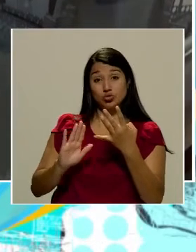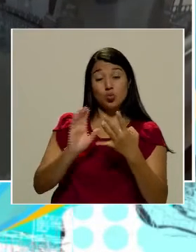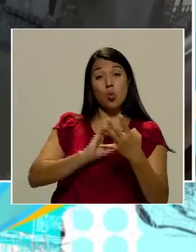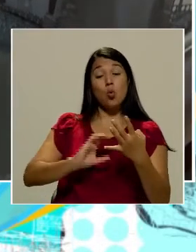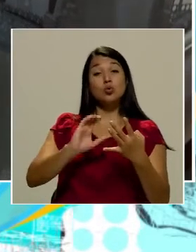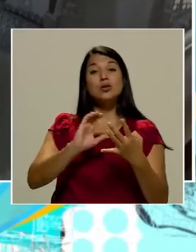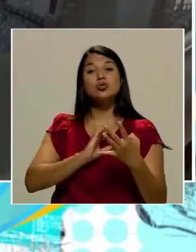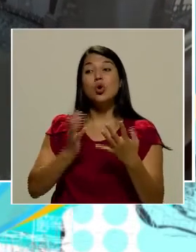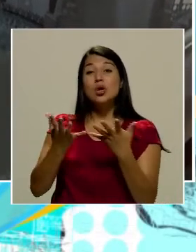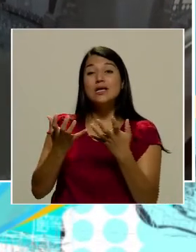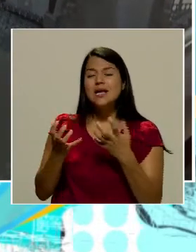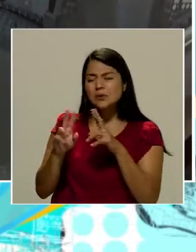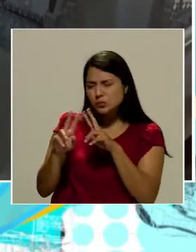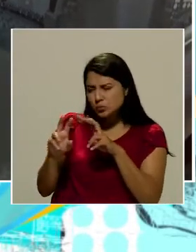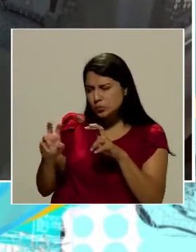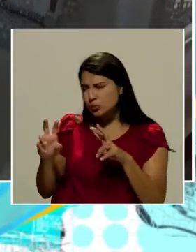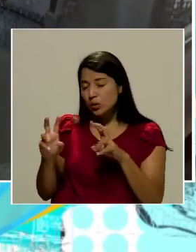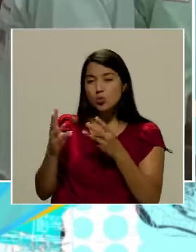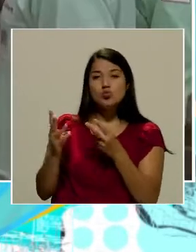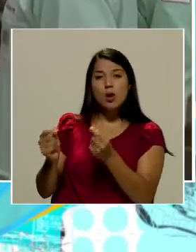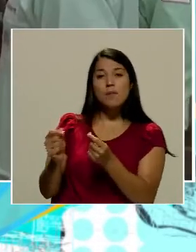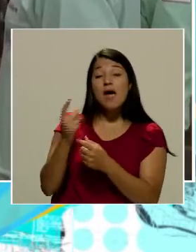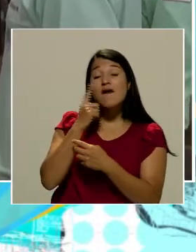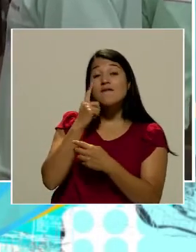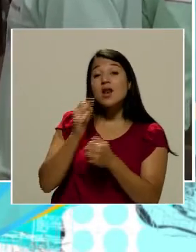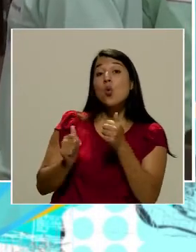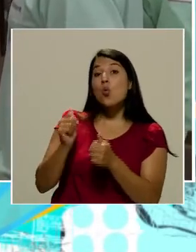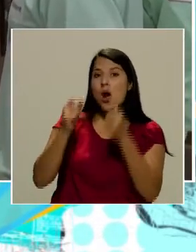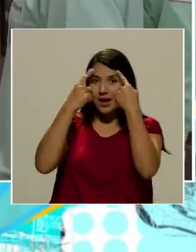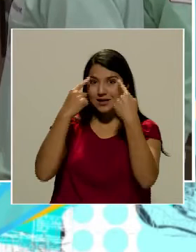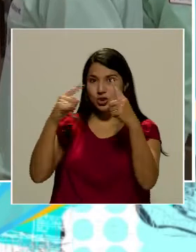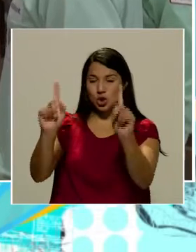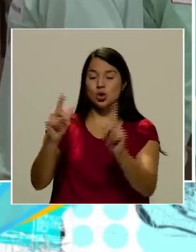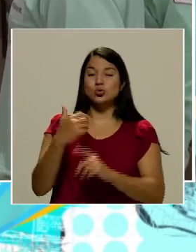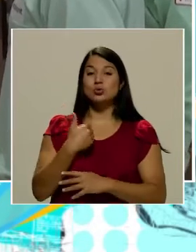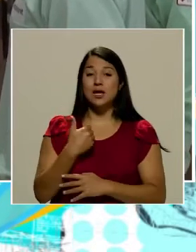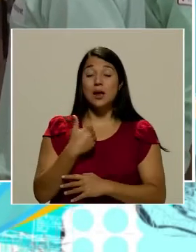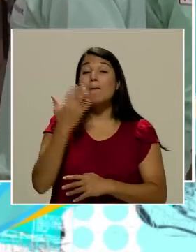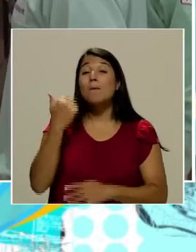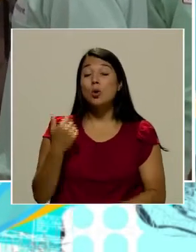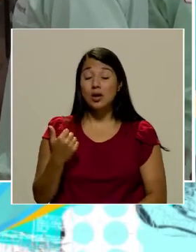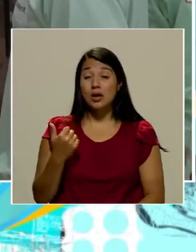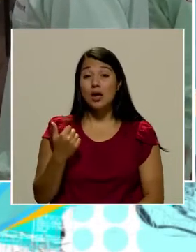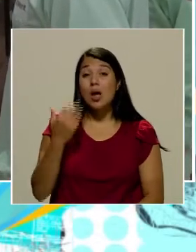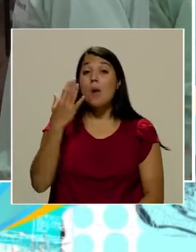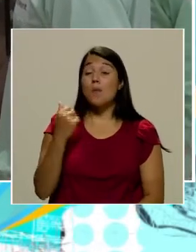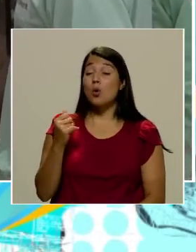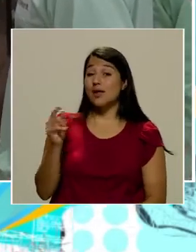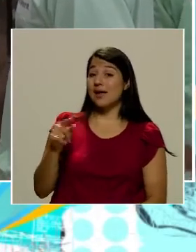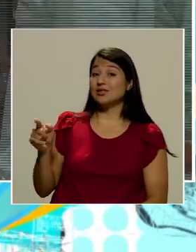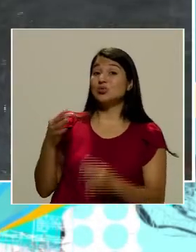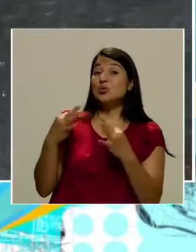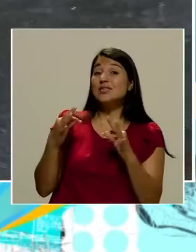una revisión rápida de cuáles son los resultados que han estado obteniendo, porque precisamente están intentando